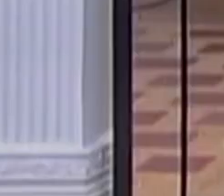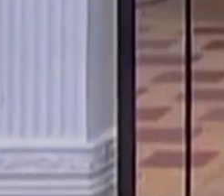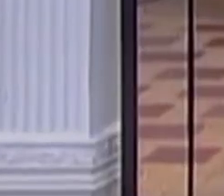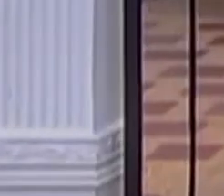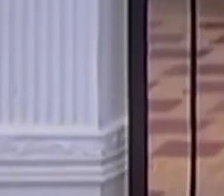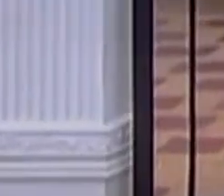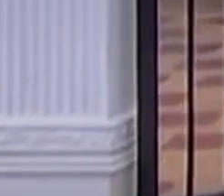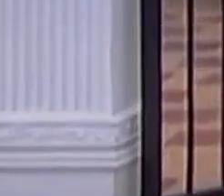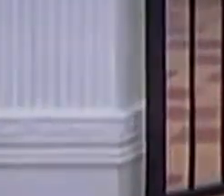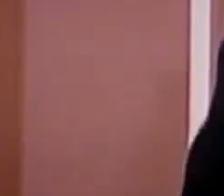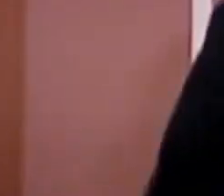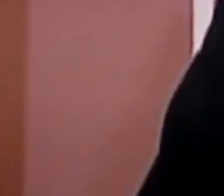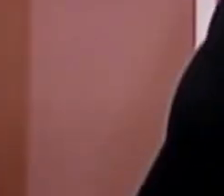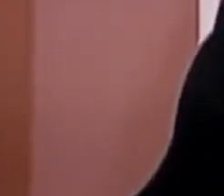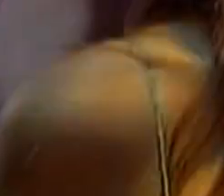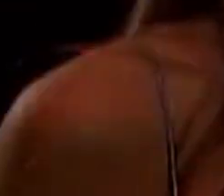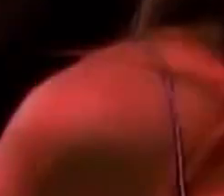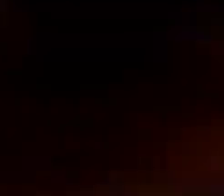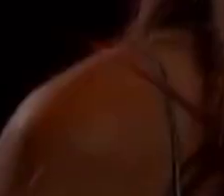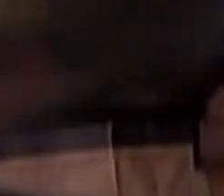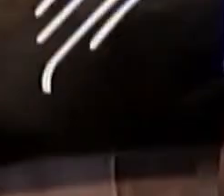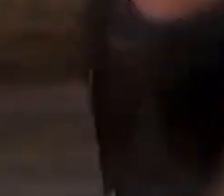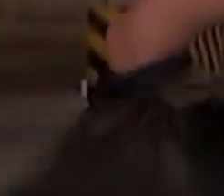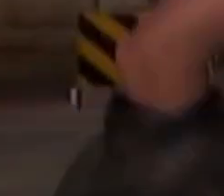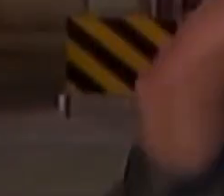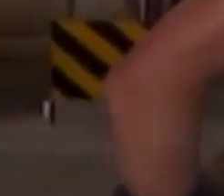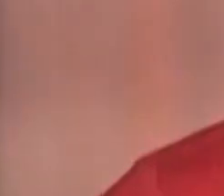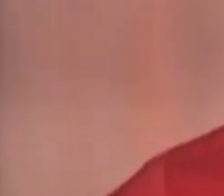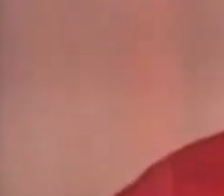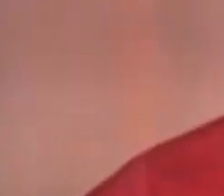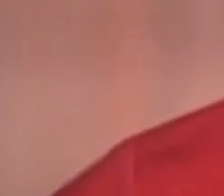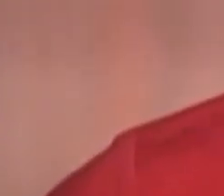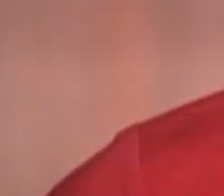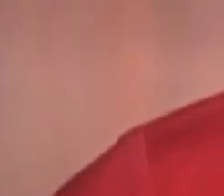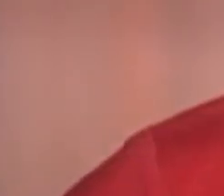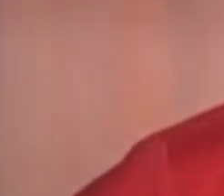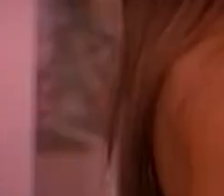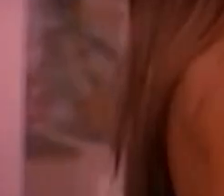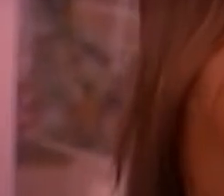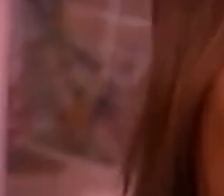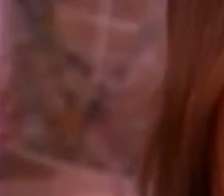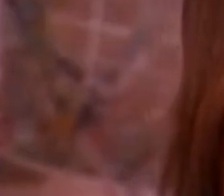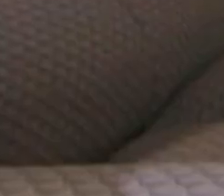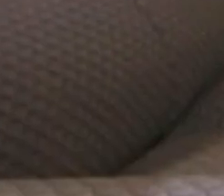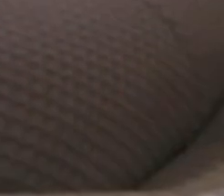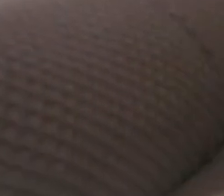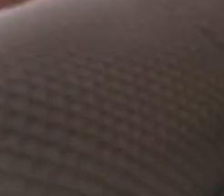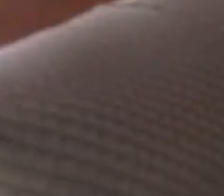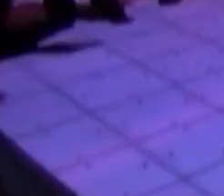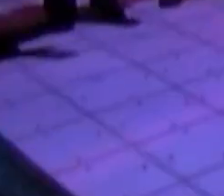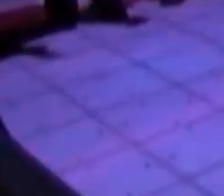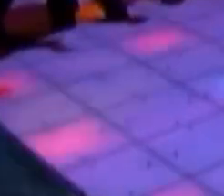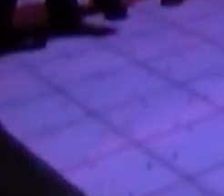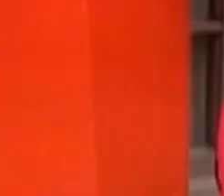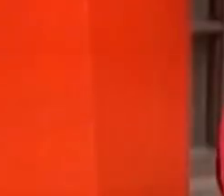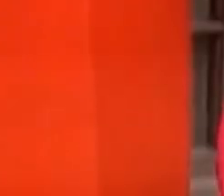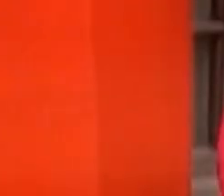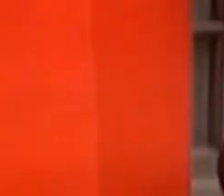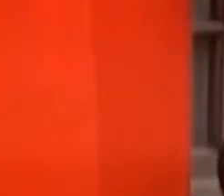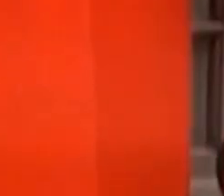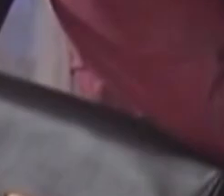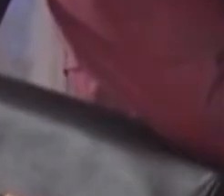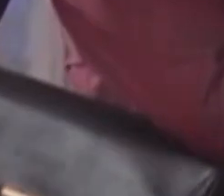uno. Un tipo muy visajoso, caliente y muy guapachoso. Yo también tengo lo mío. Él se enamora al instante, ese es Pedro